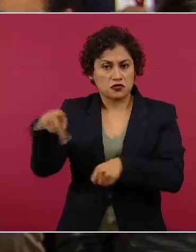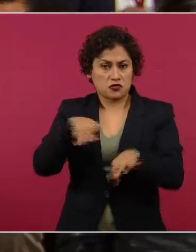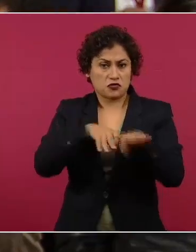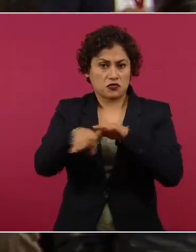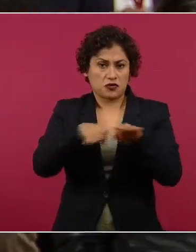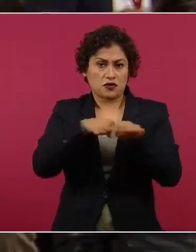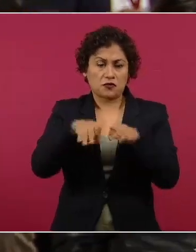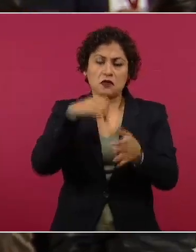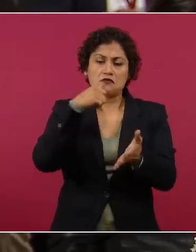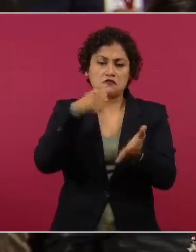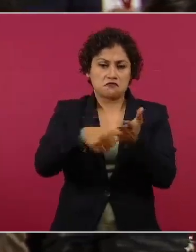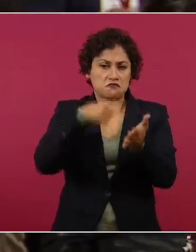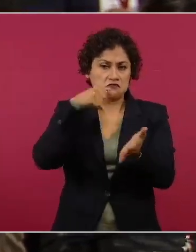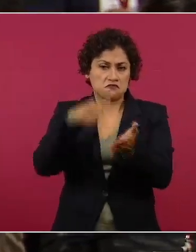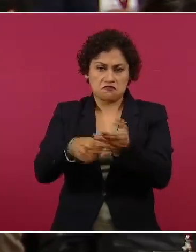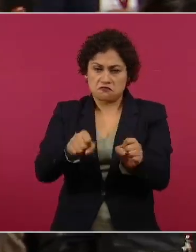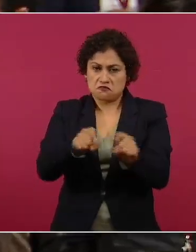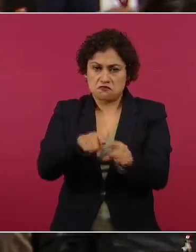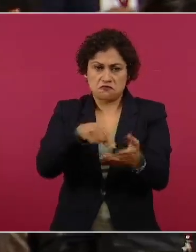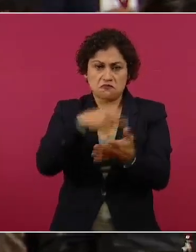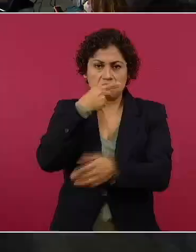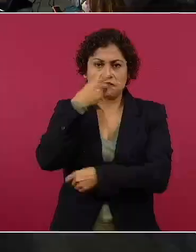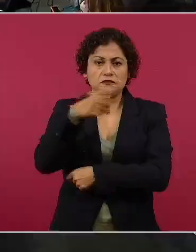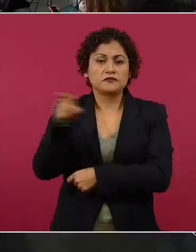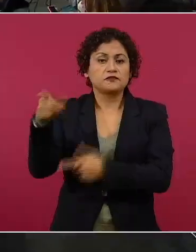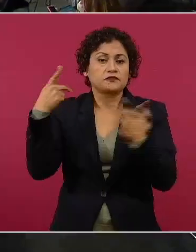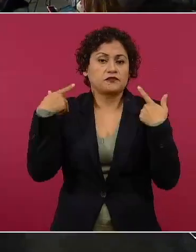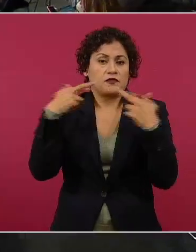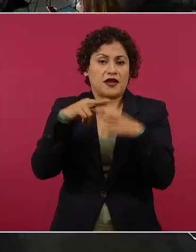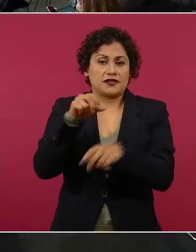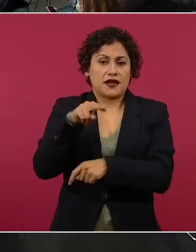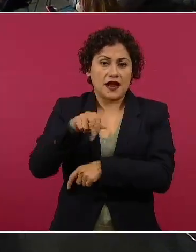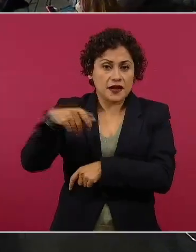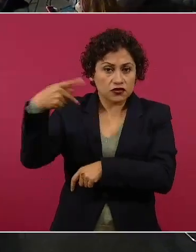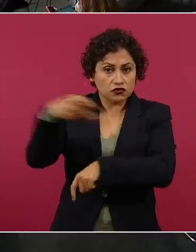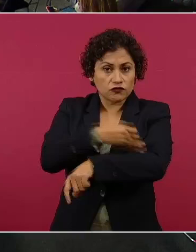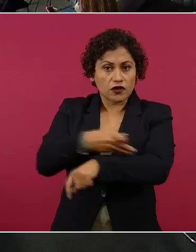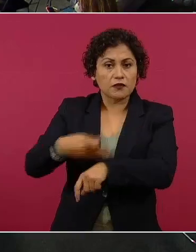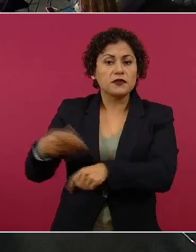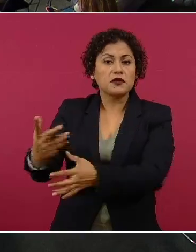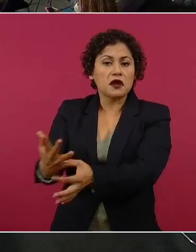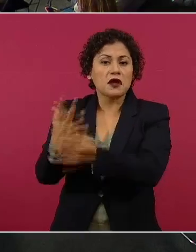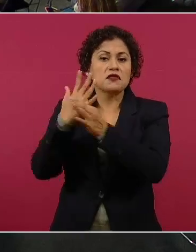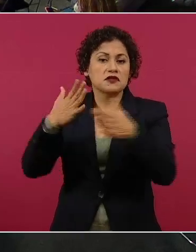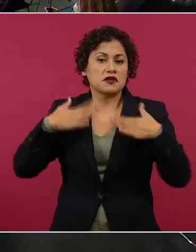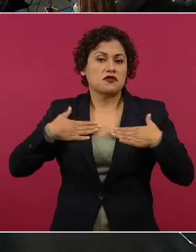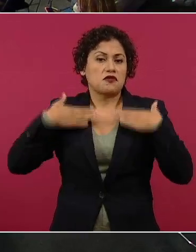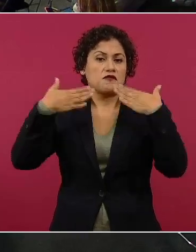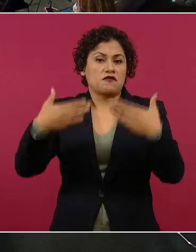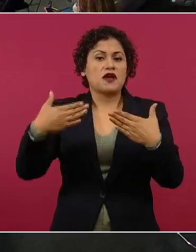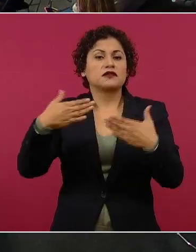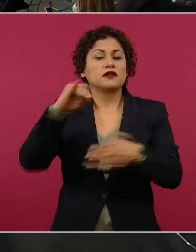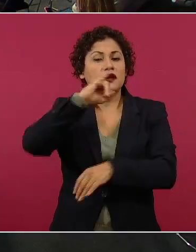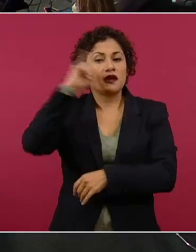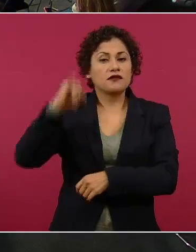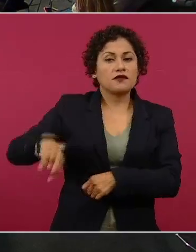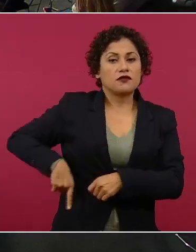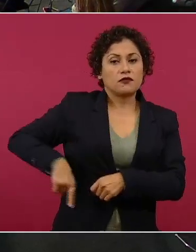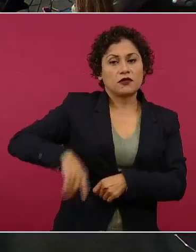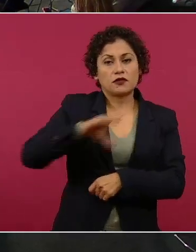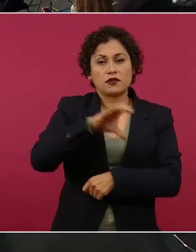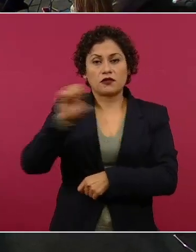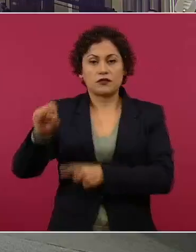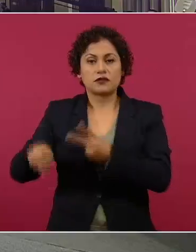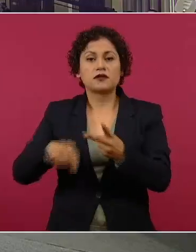decenas de cartas que le han escrito. La profesora Ana y sus familiares dicen confiar en la jefa de gobierno, Claudia Sheinbaum, y en la fiscal general,